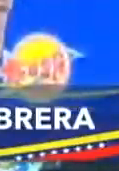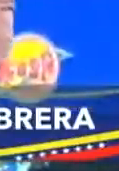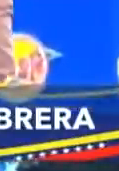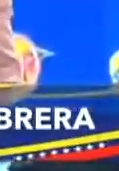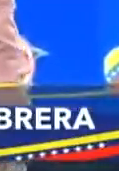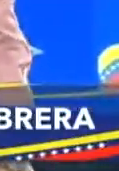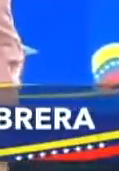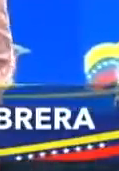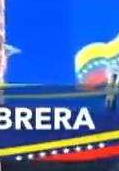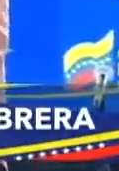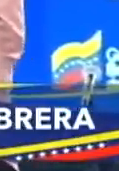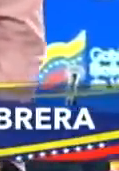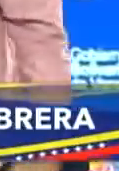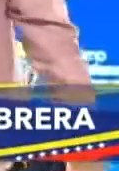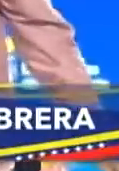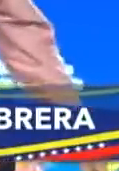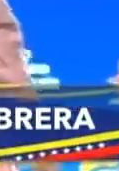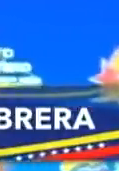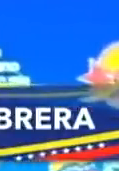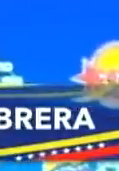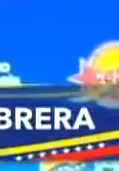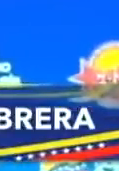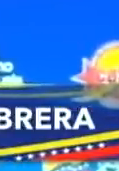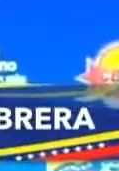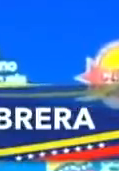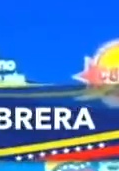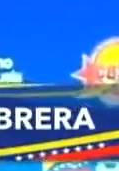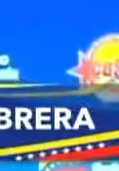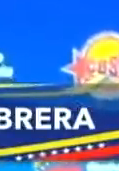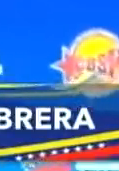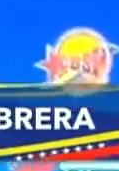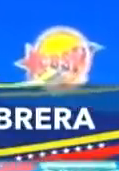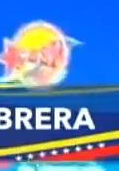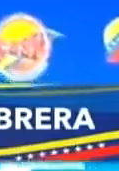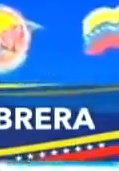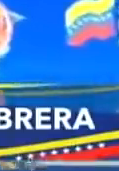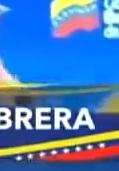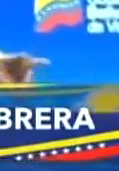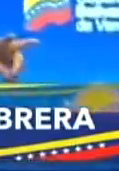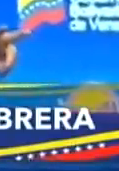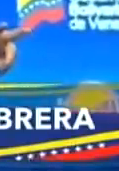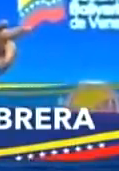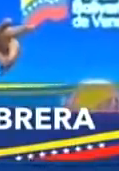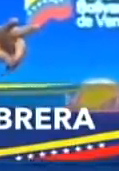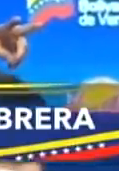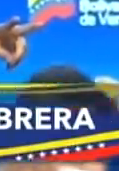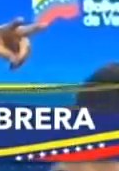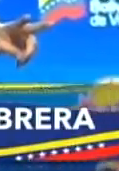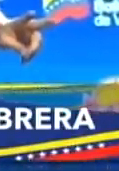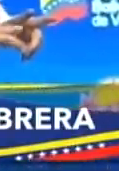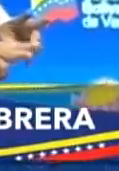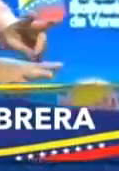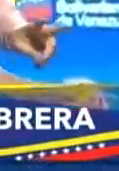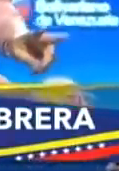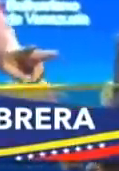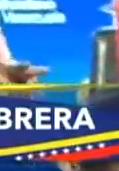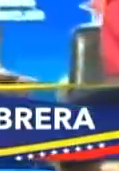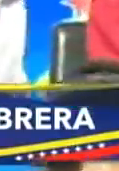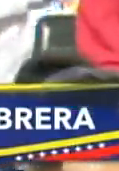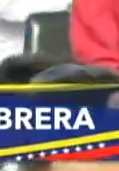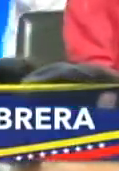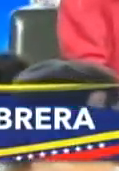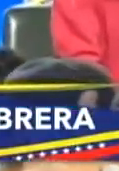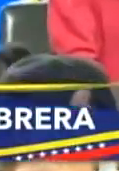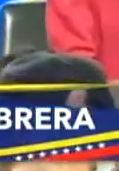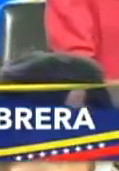bolivariana socialistas de trabajadores han pedido construir el alma trabajador experiencias de